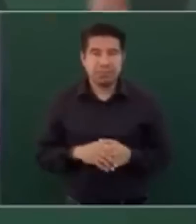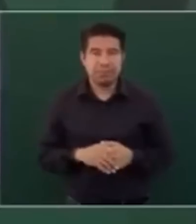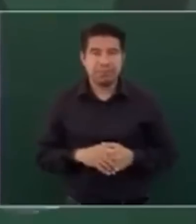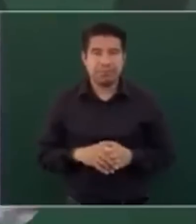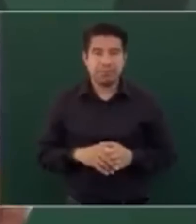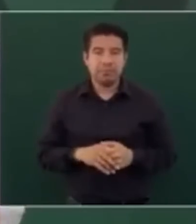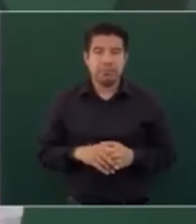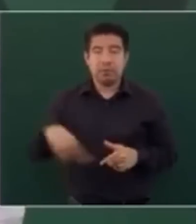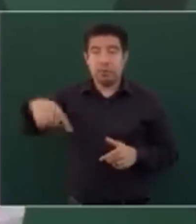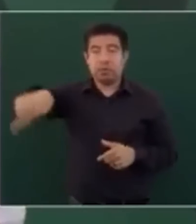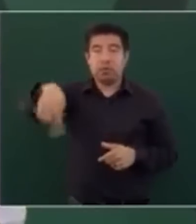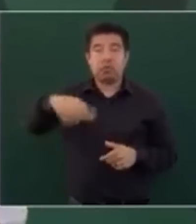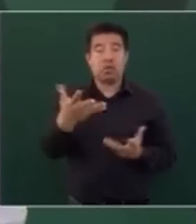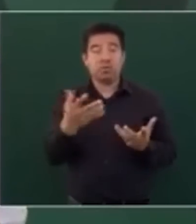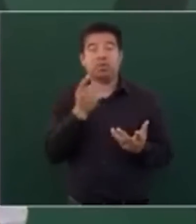Porque engañaban.